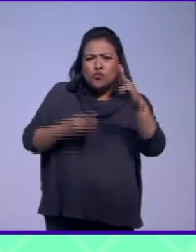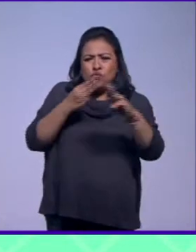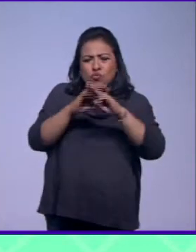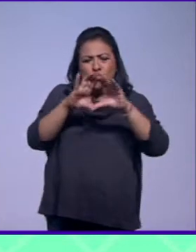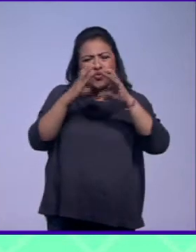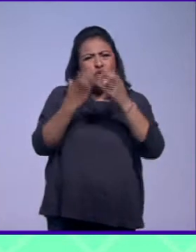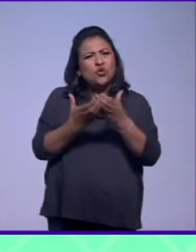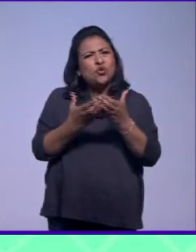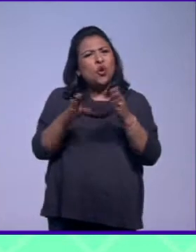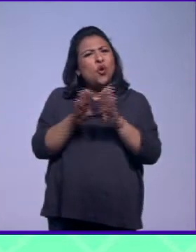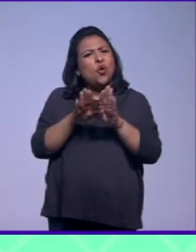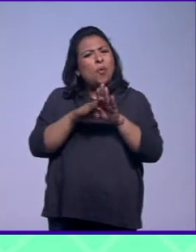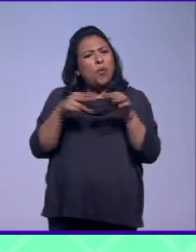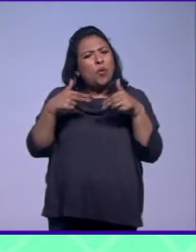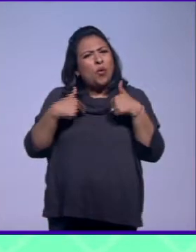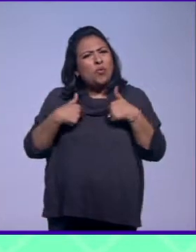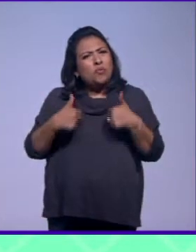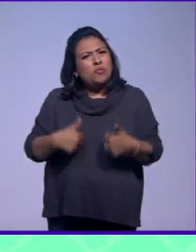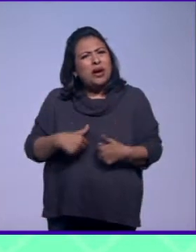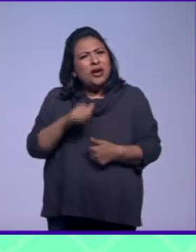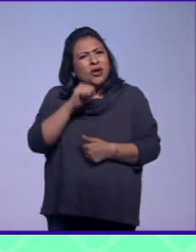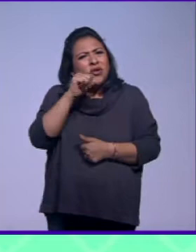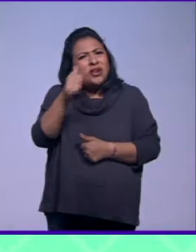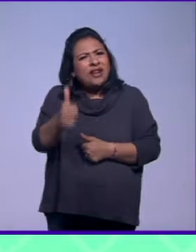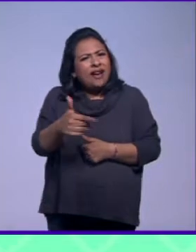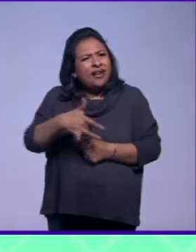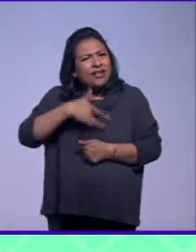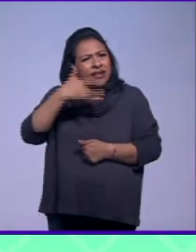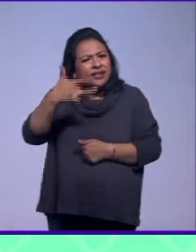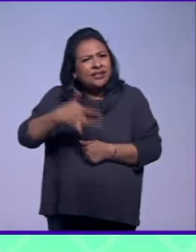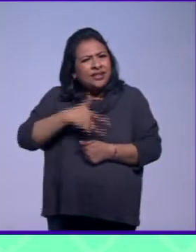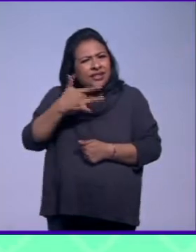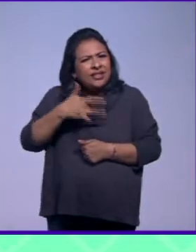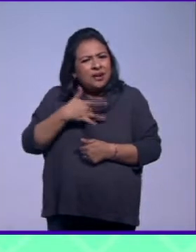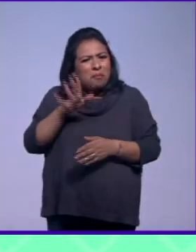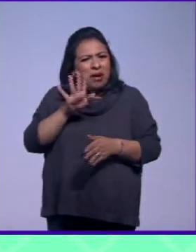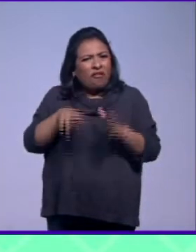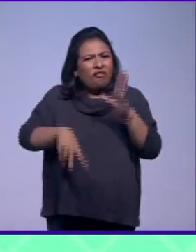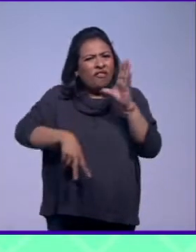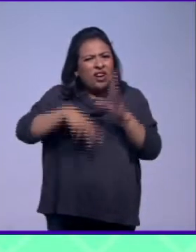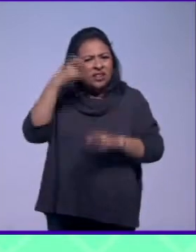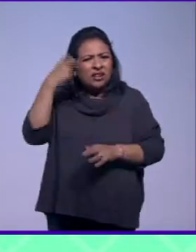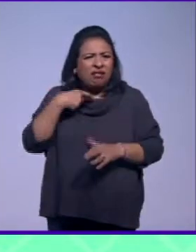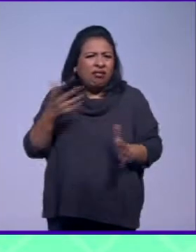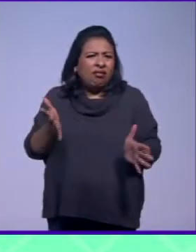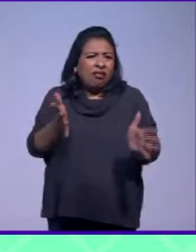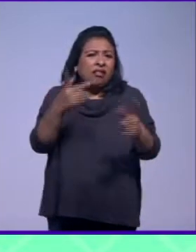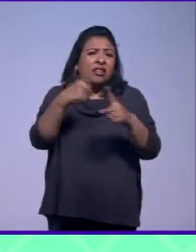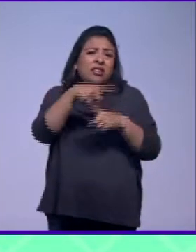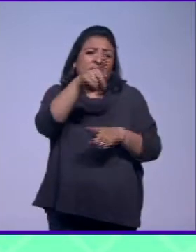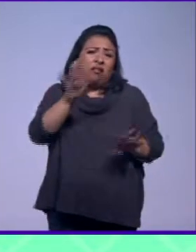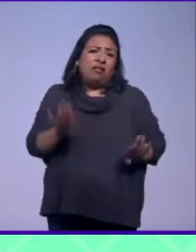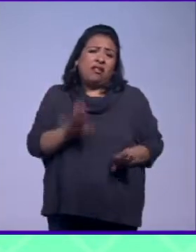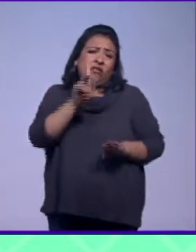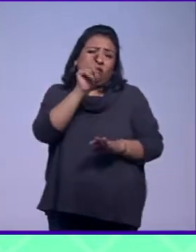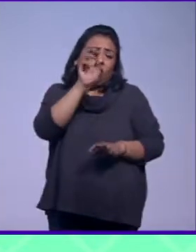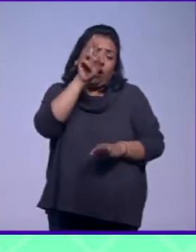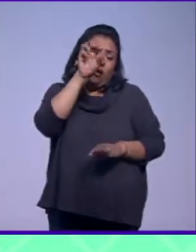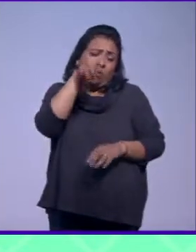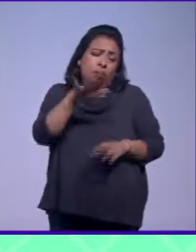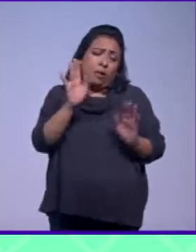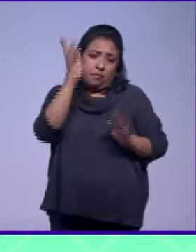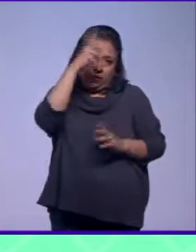deshumanización y ese es el mundo que está promoviendo un tipo como trump pero ver noble monstruo